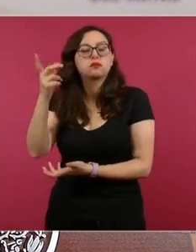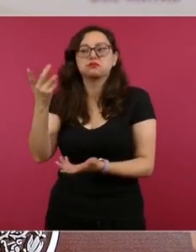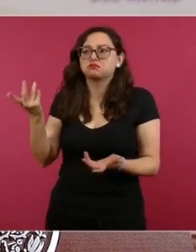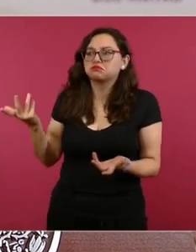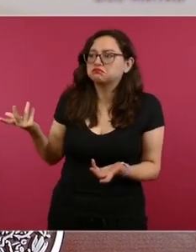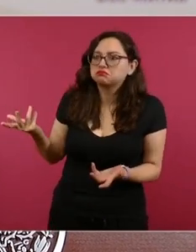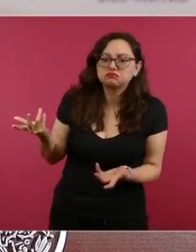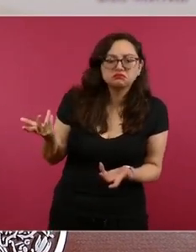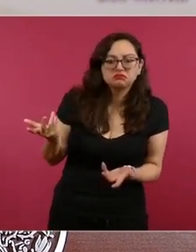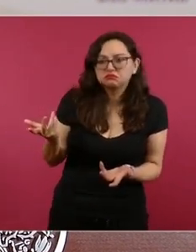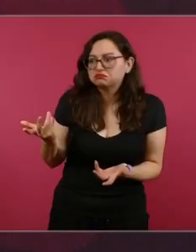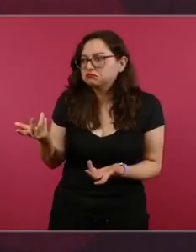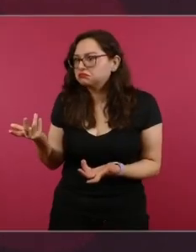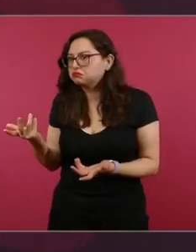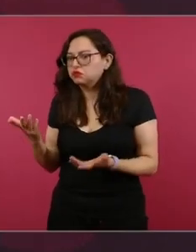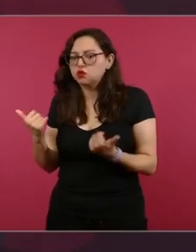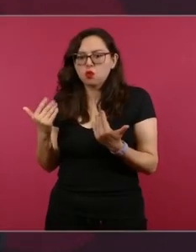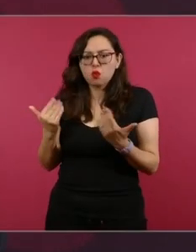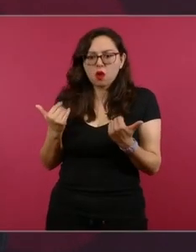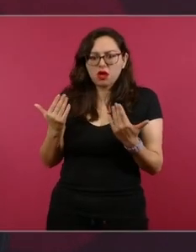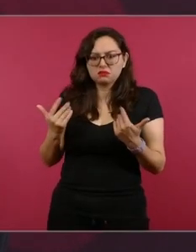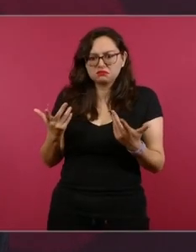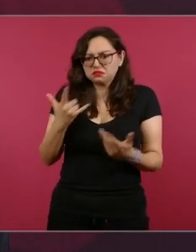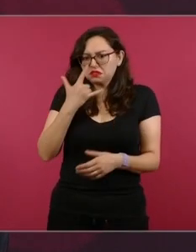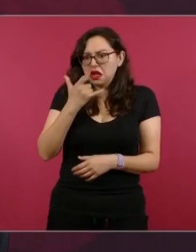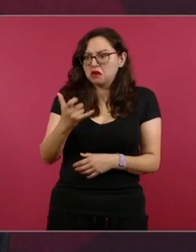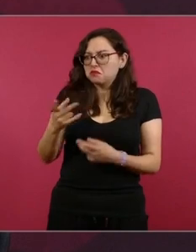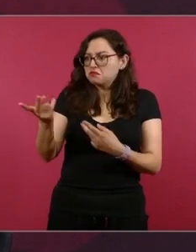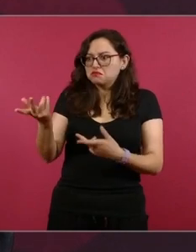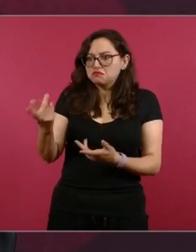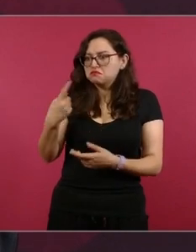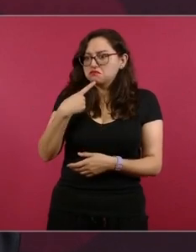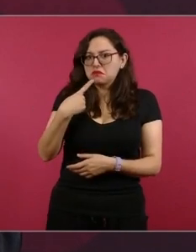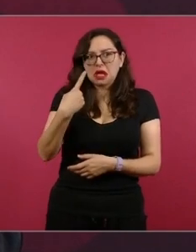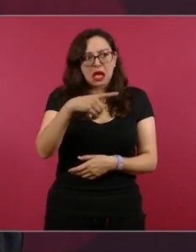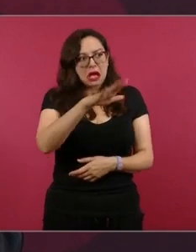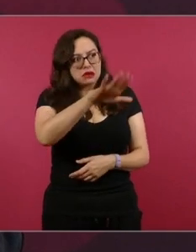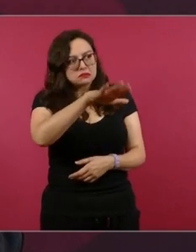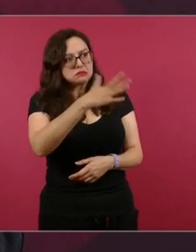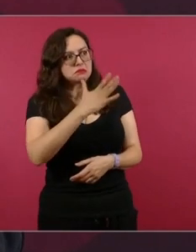que por ley deben entregar al Seguro Social,